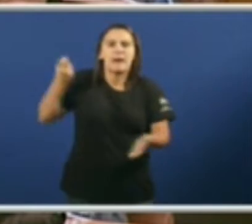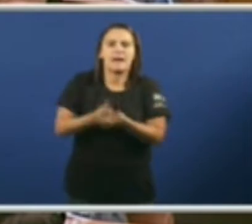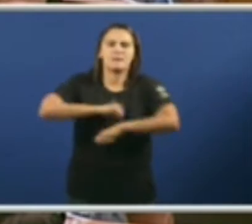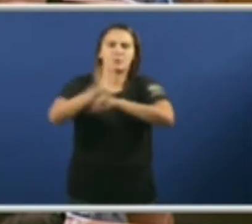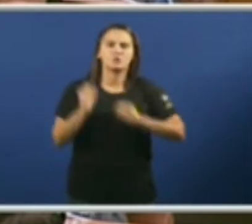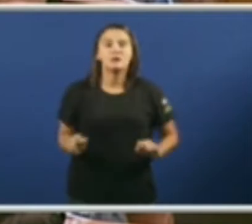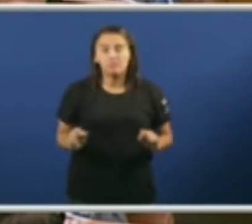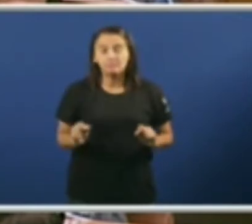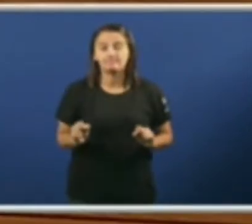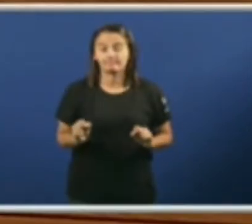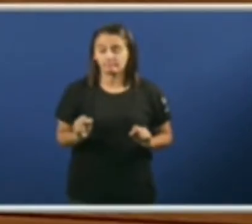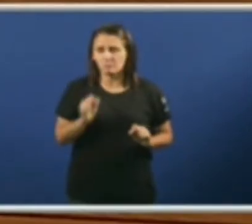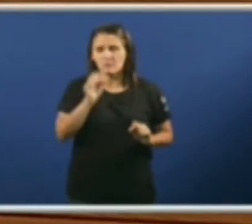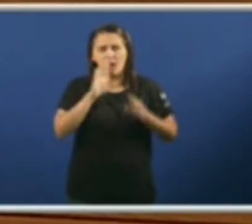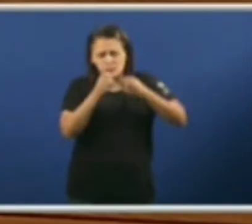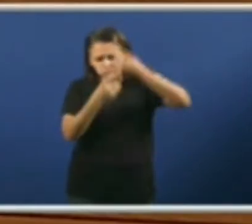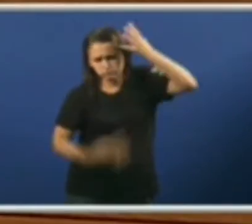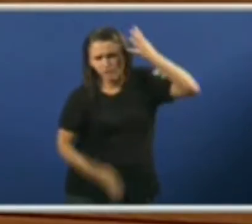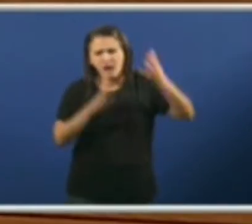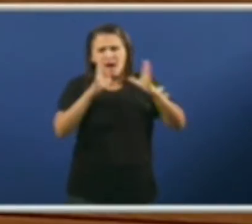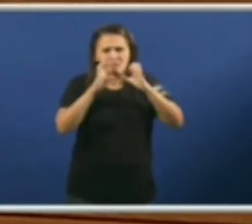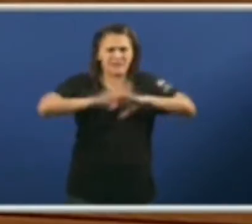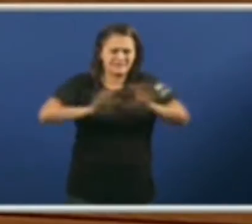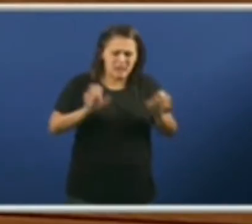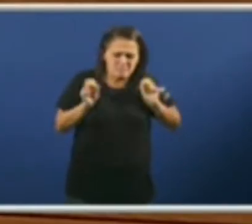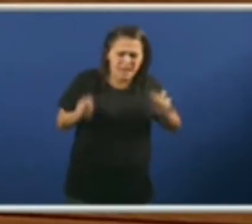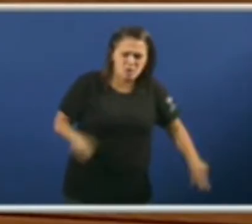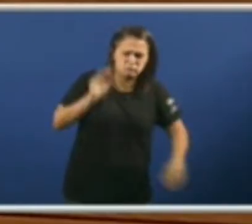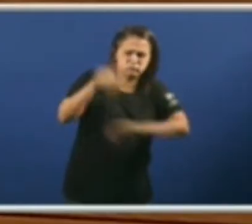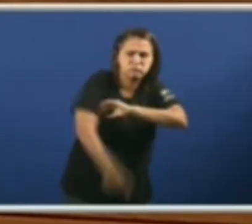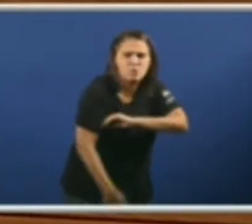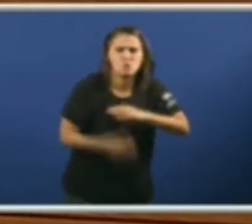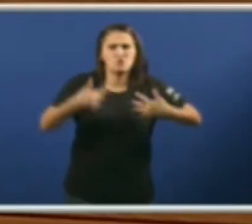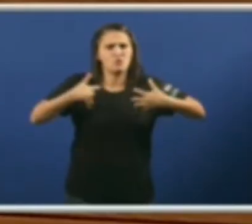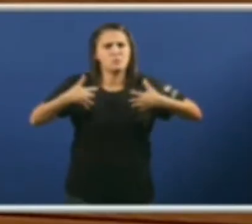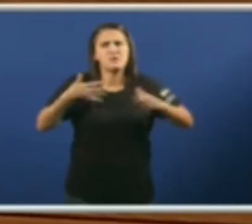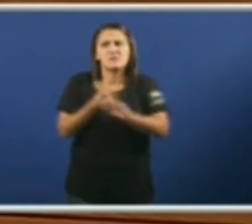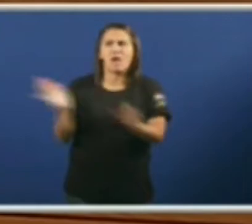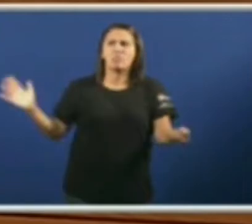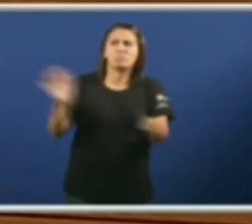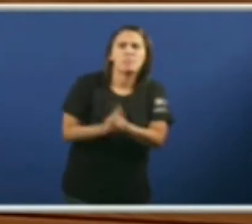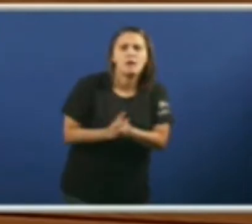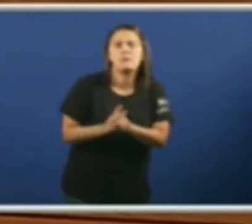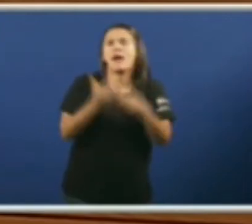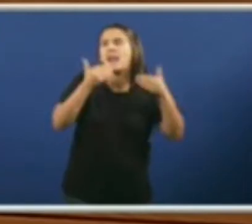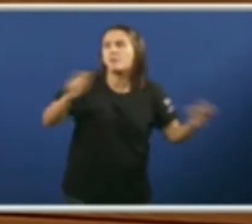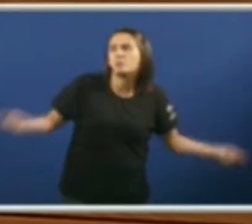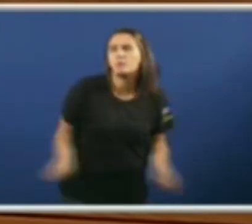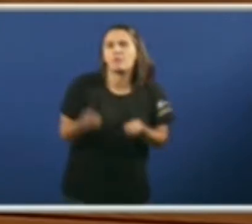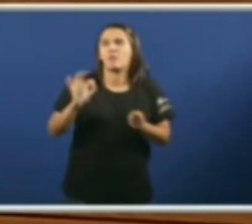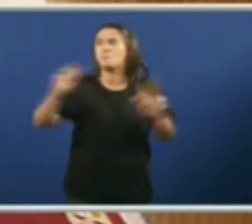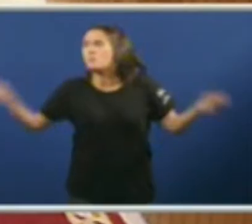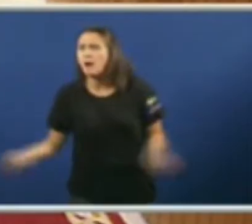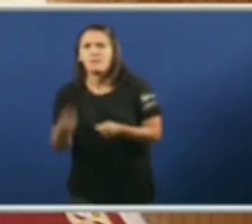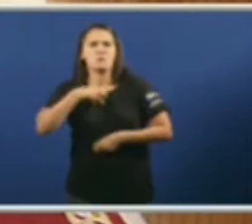pagalos. E todo este deterioro, toda esta realidade, todo este sufrimento non se pode tapar con publicidade e con